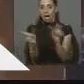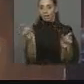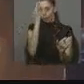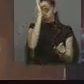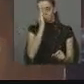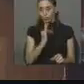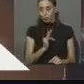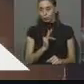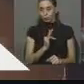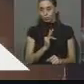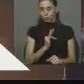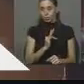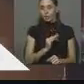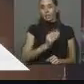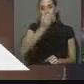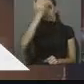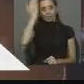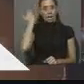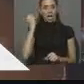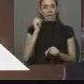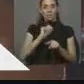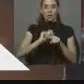habían estado al principio acá.